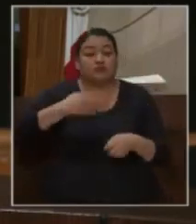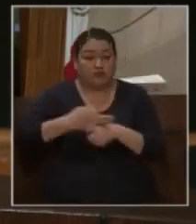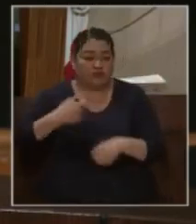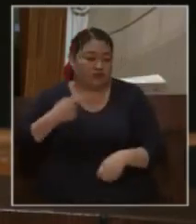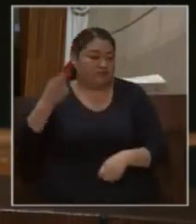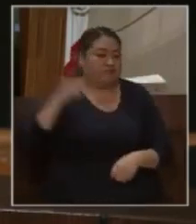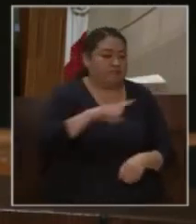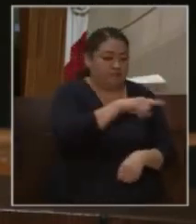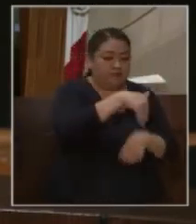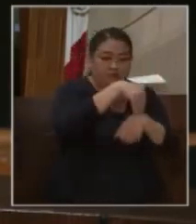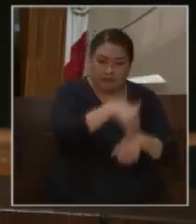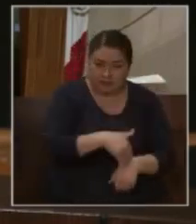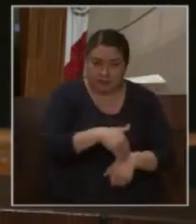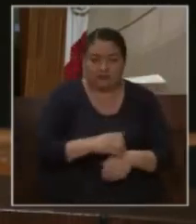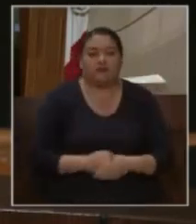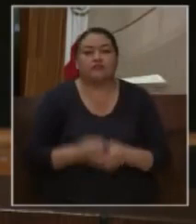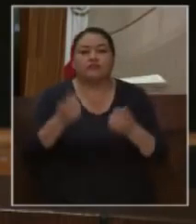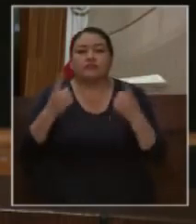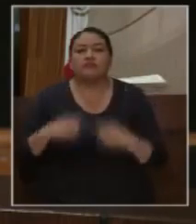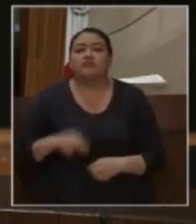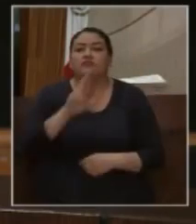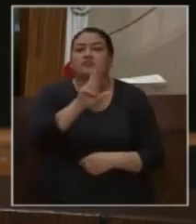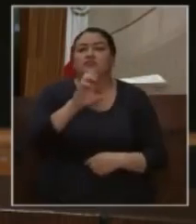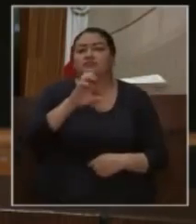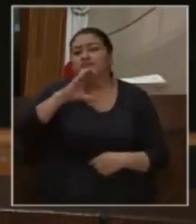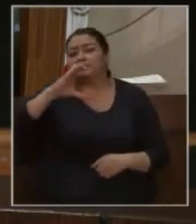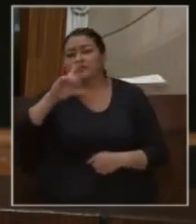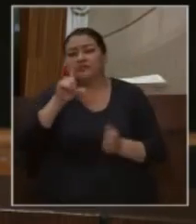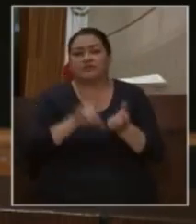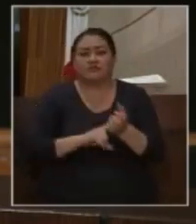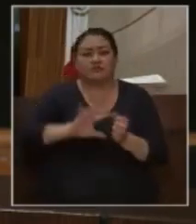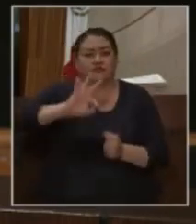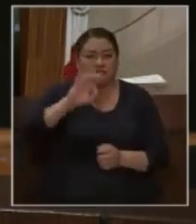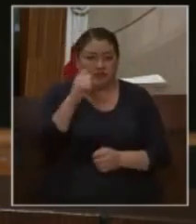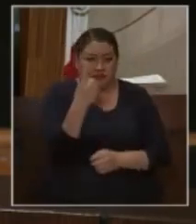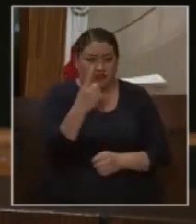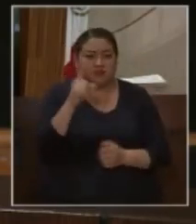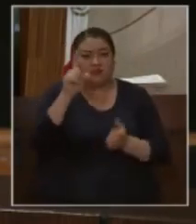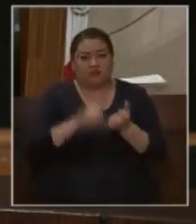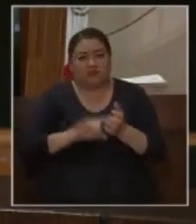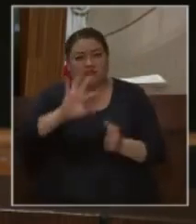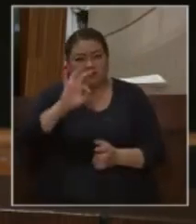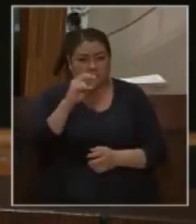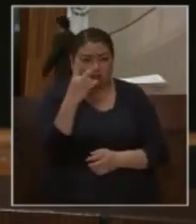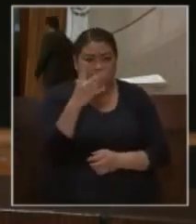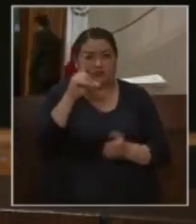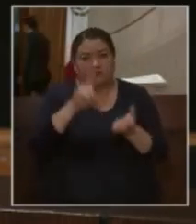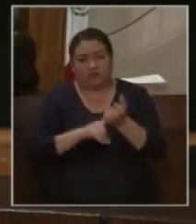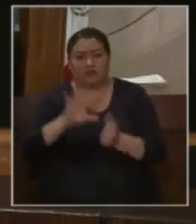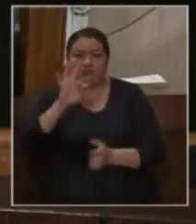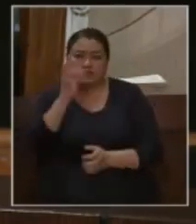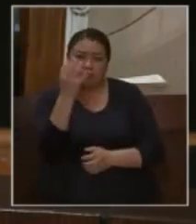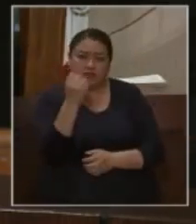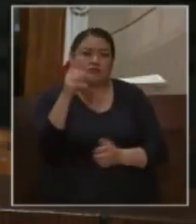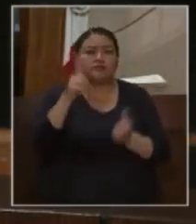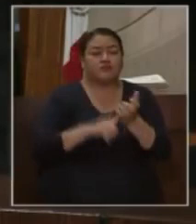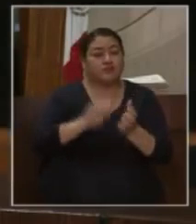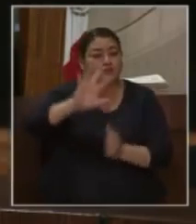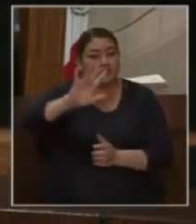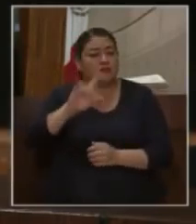dispuesto en la sentencia. En los recursos de reconsideración 1041, 1042, 1049,